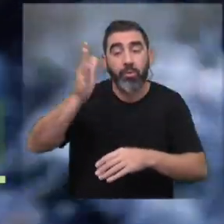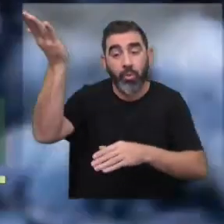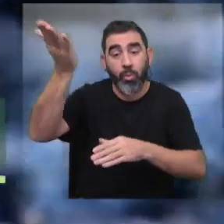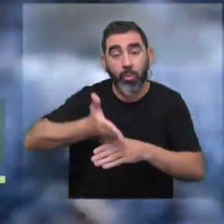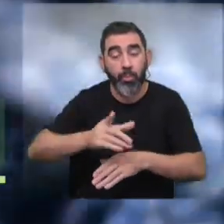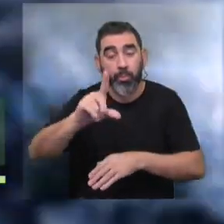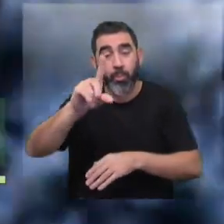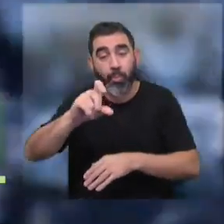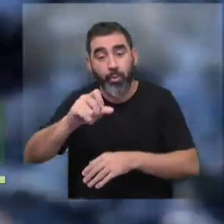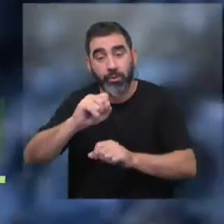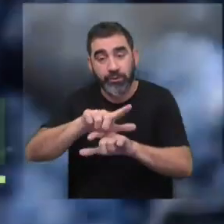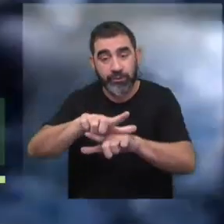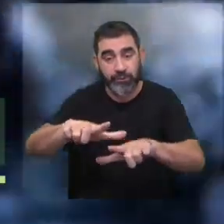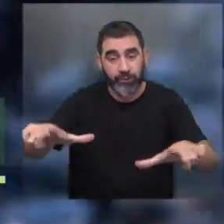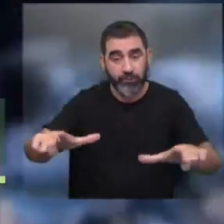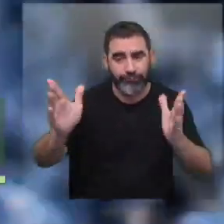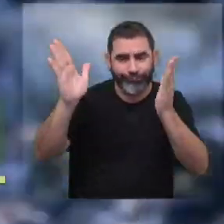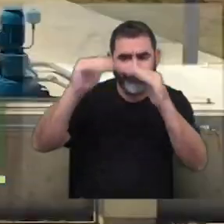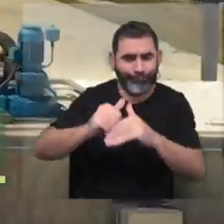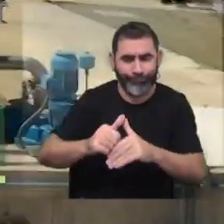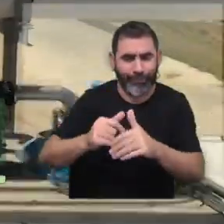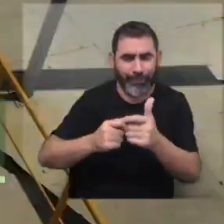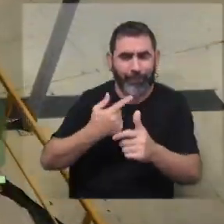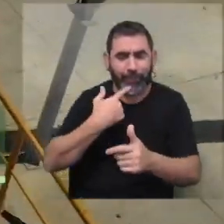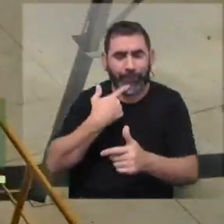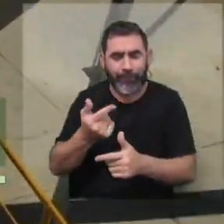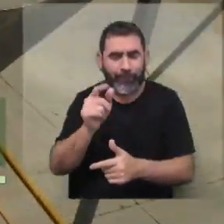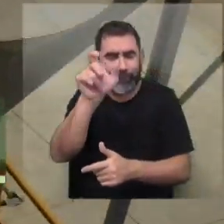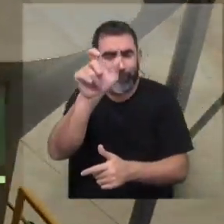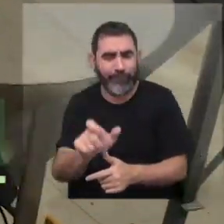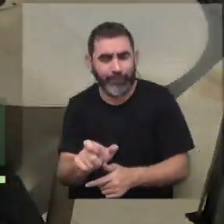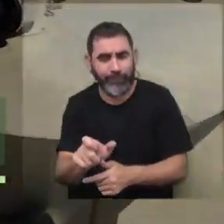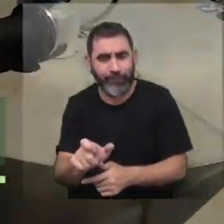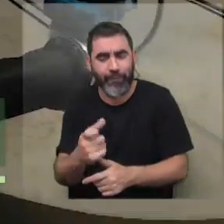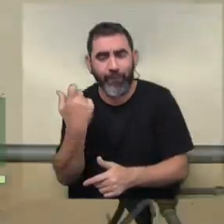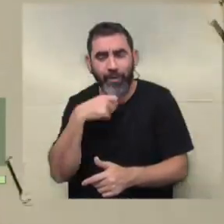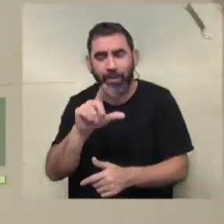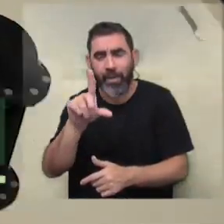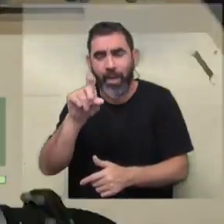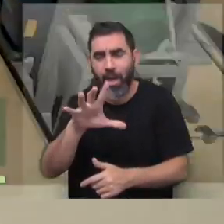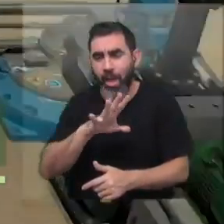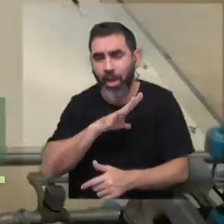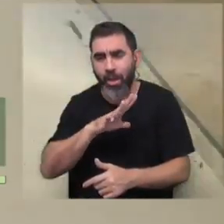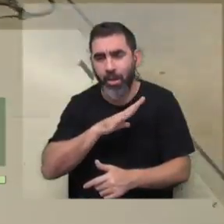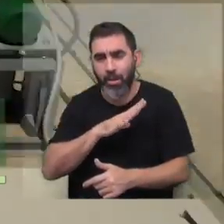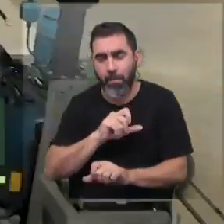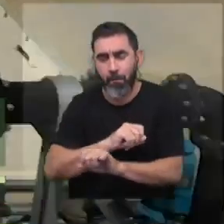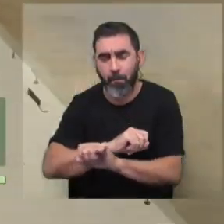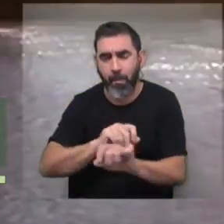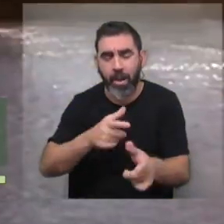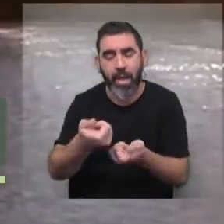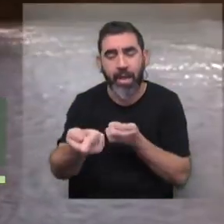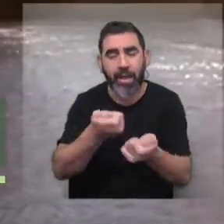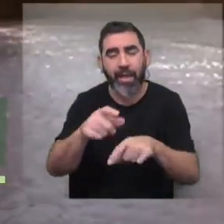del agua que potabiliza no puede estar queriendo vendernos a los uruguayos de la falta de agua que hay lo que están haciendo es una mala gestión de